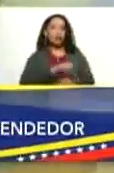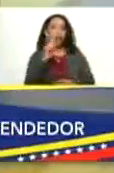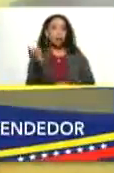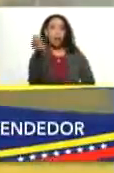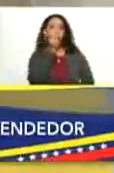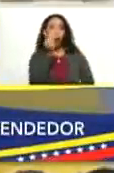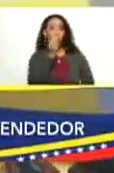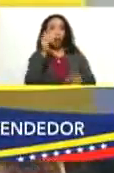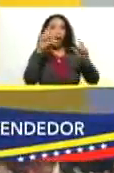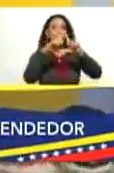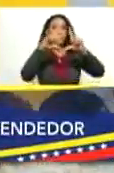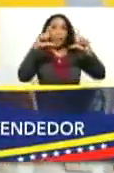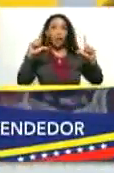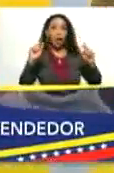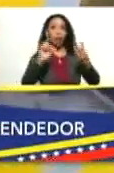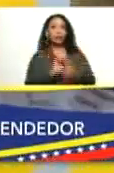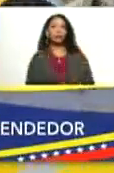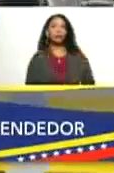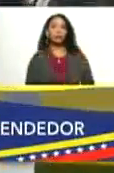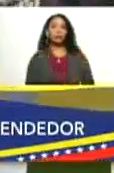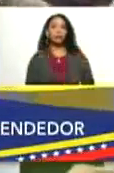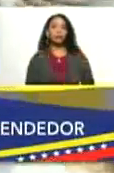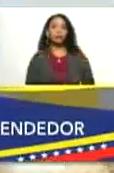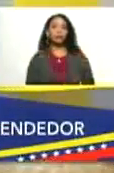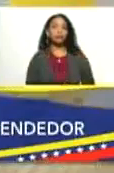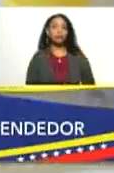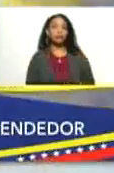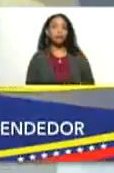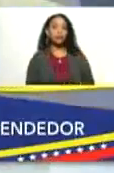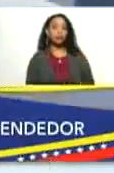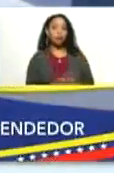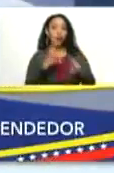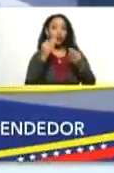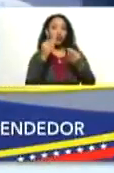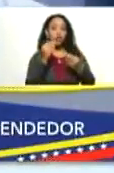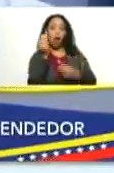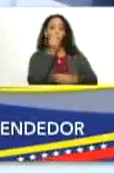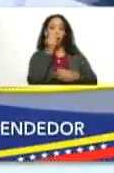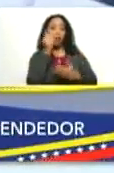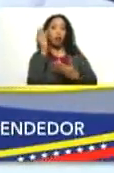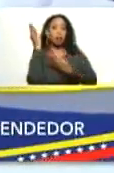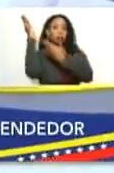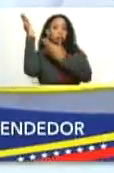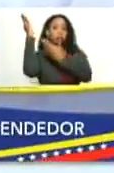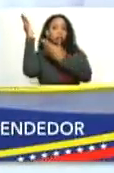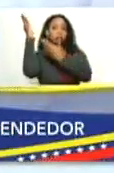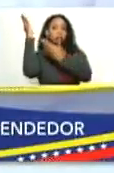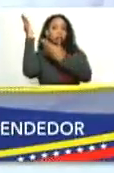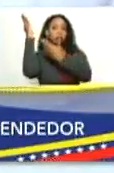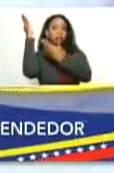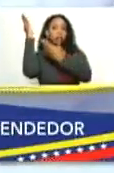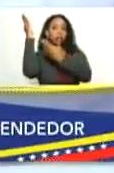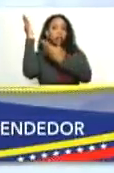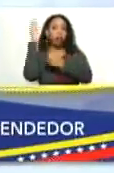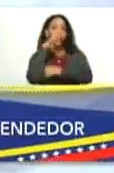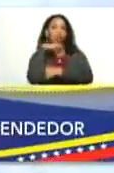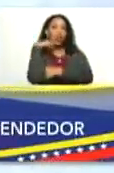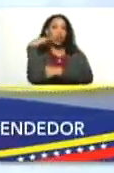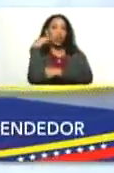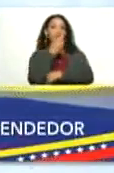sus empanaditas. Oye, pura comida sana, pues. Comida sabrosa,